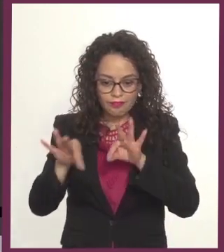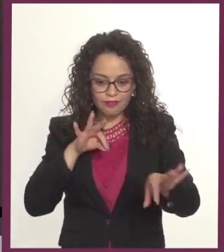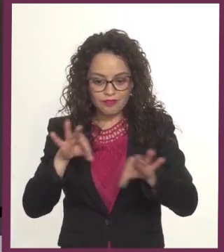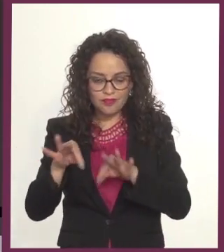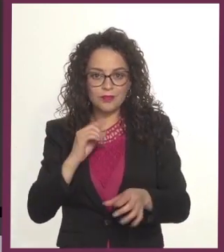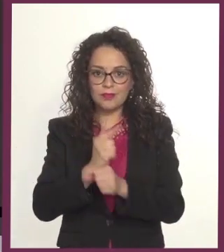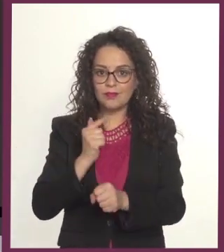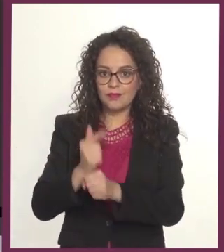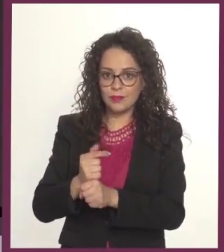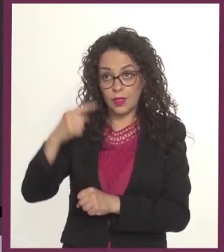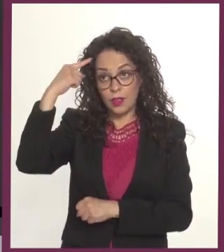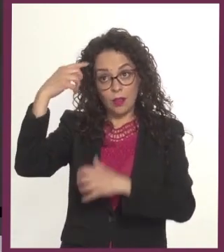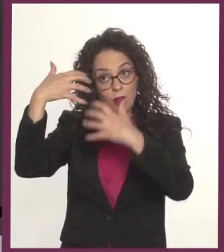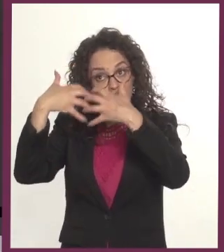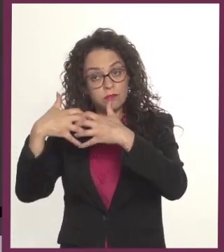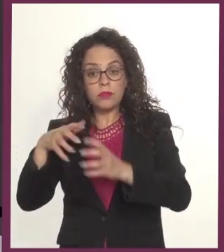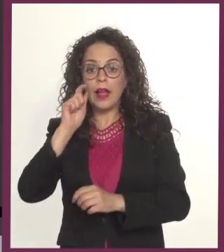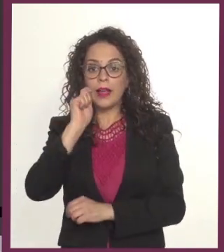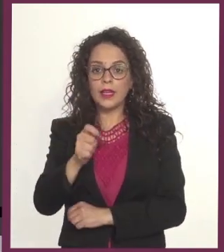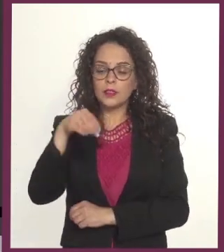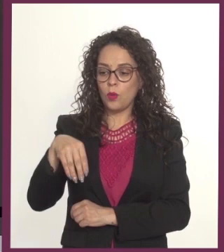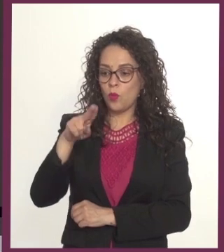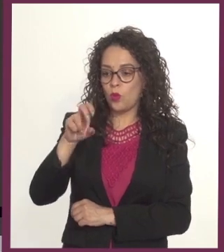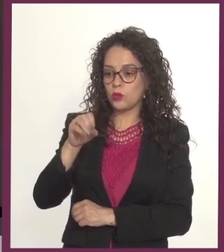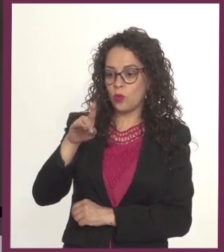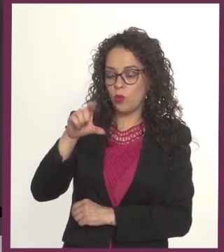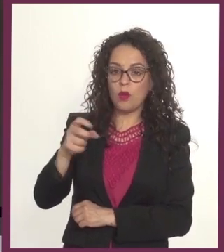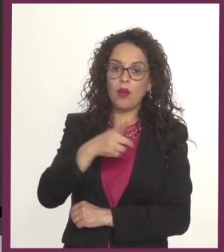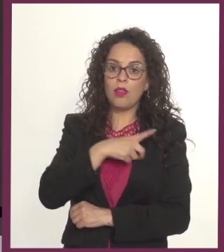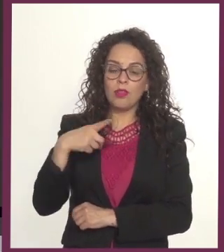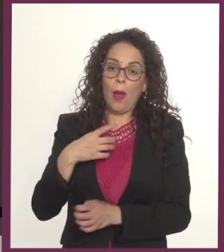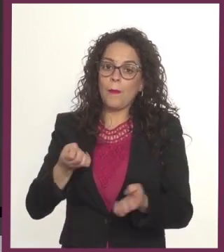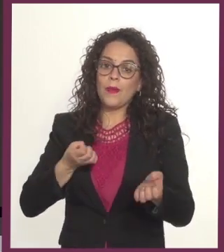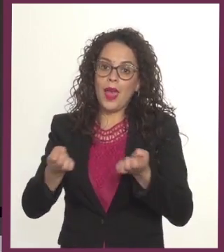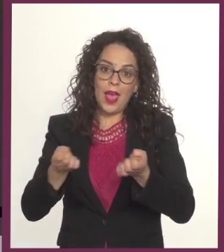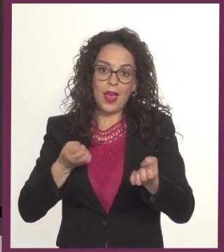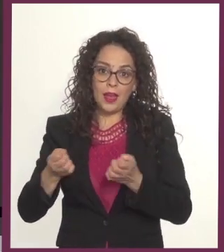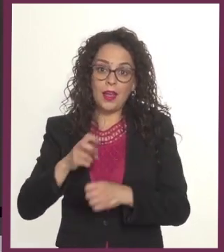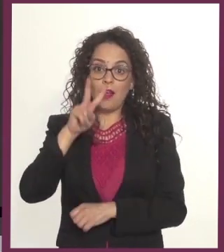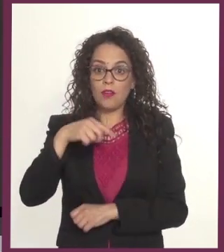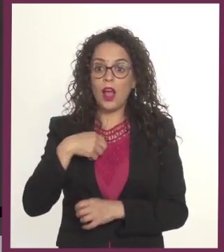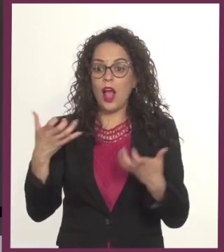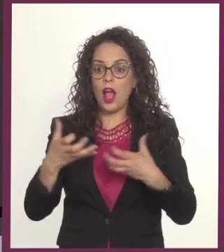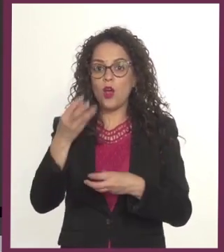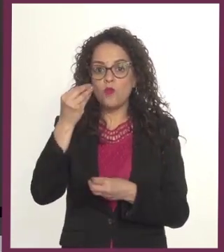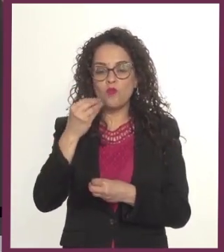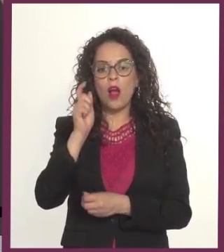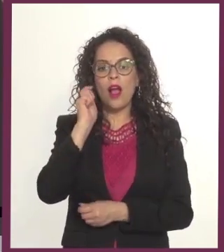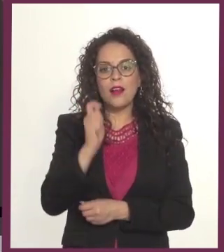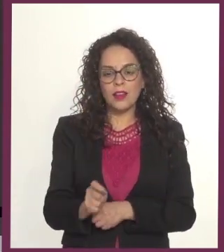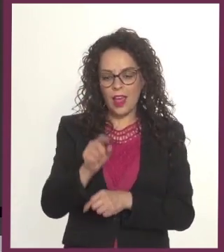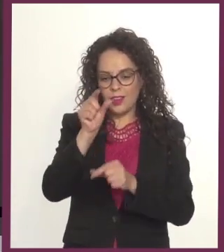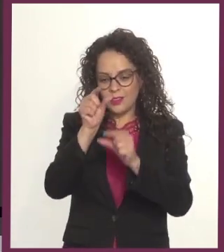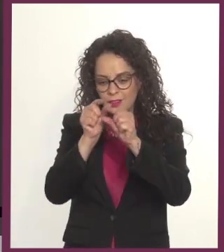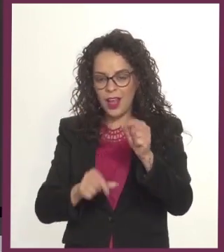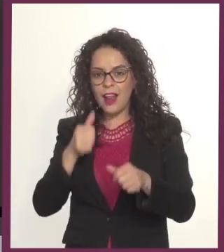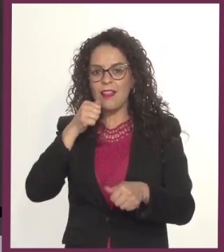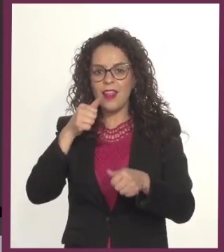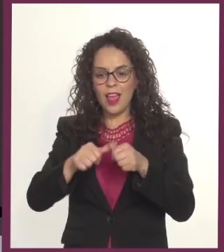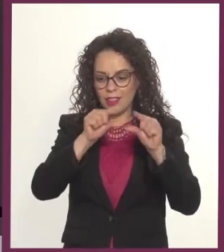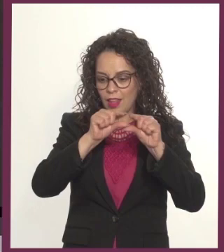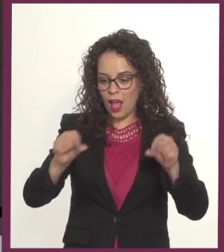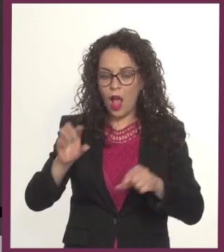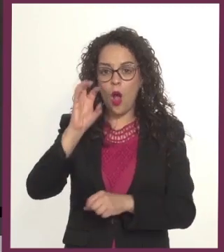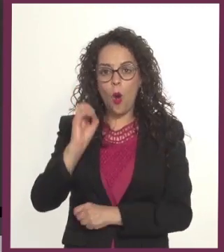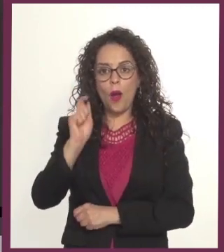hay que entender al cerebro como un músculo y hay que meterlo al gimnasio. Yo hago muchos crucigramas, muchos retos